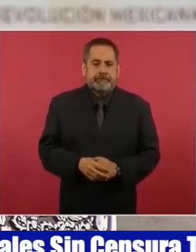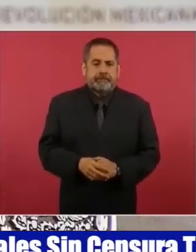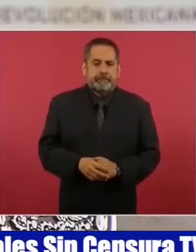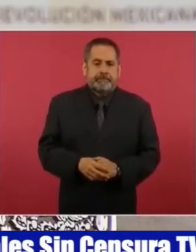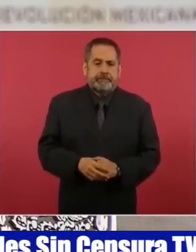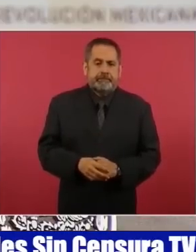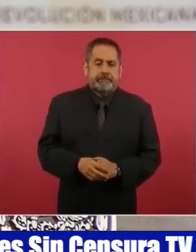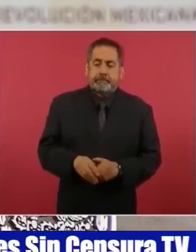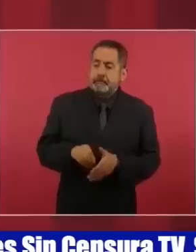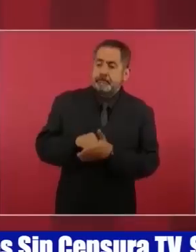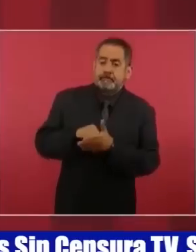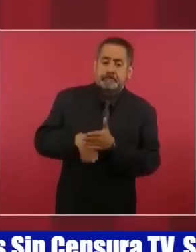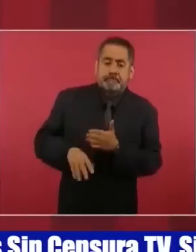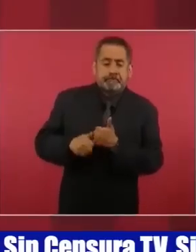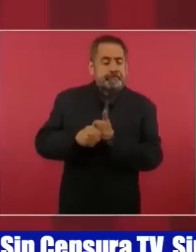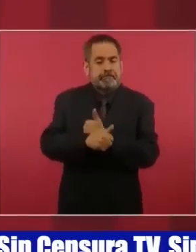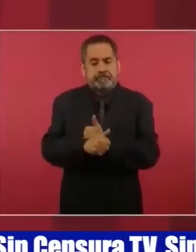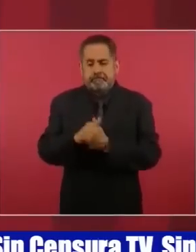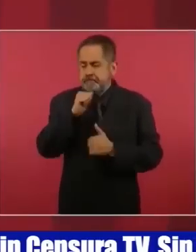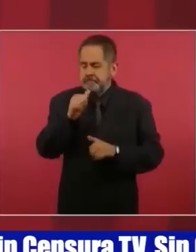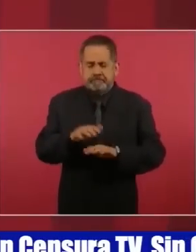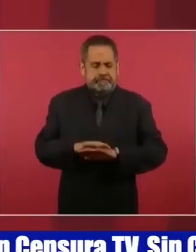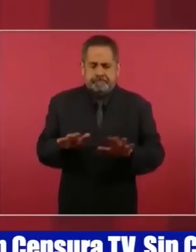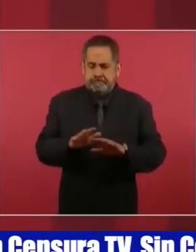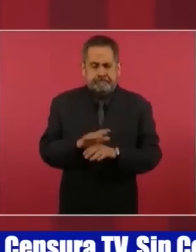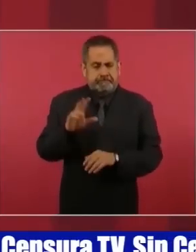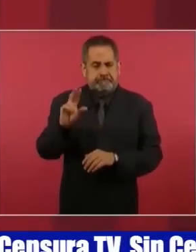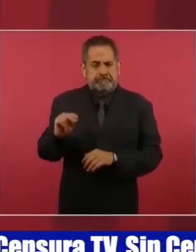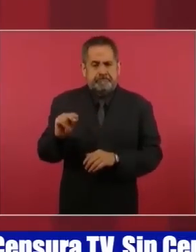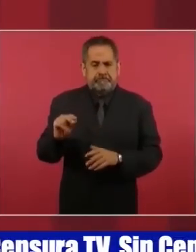No ocultar nada.